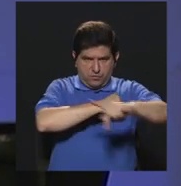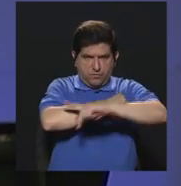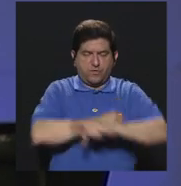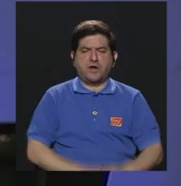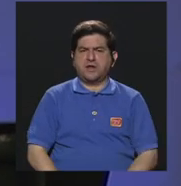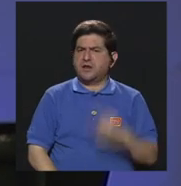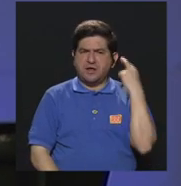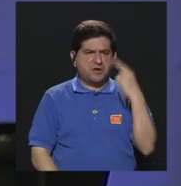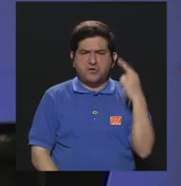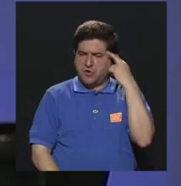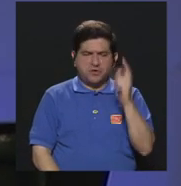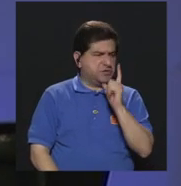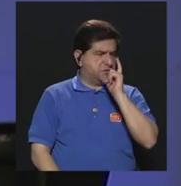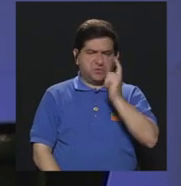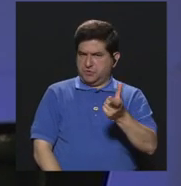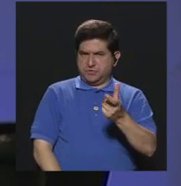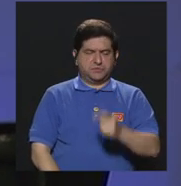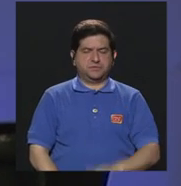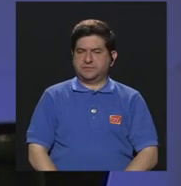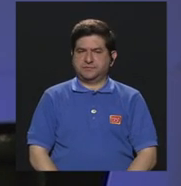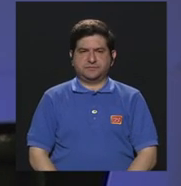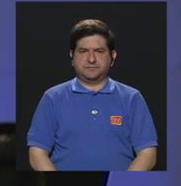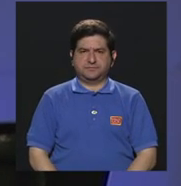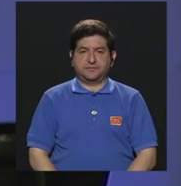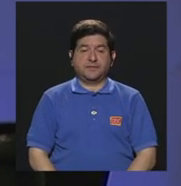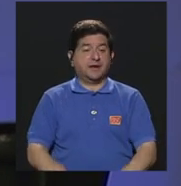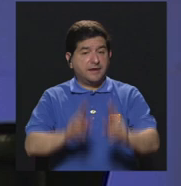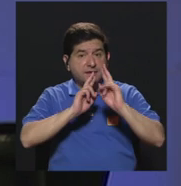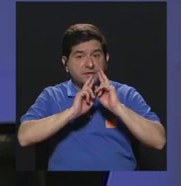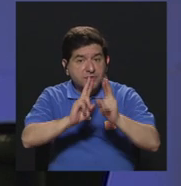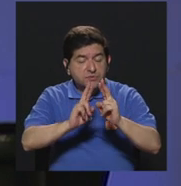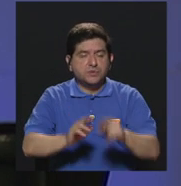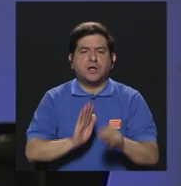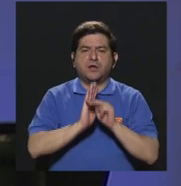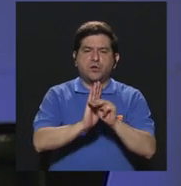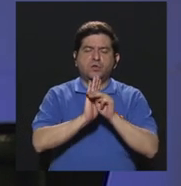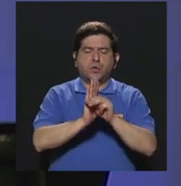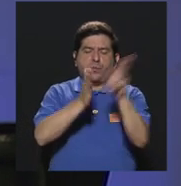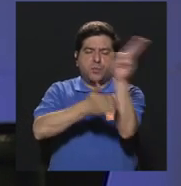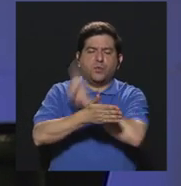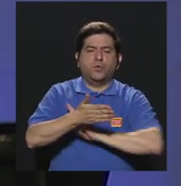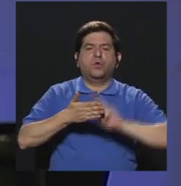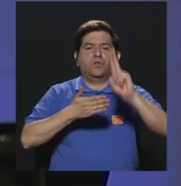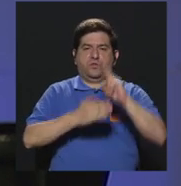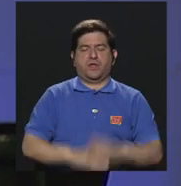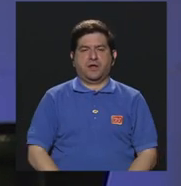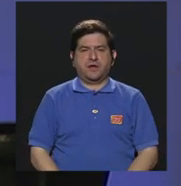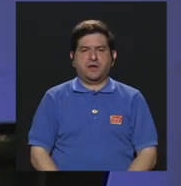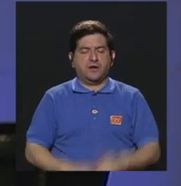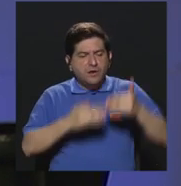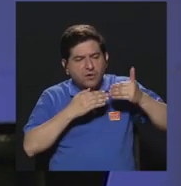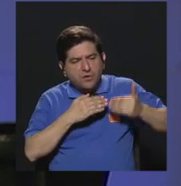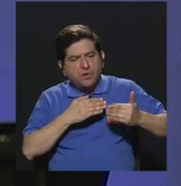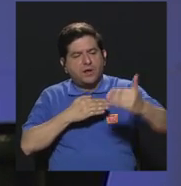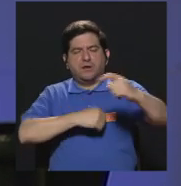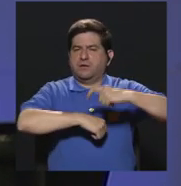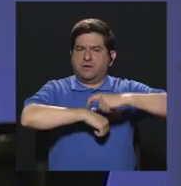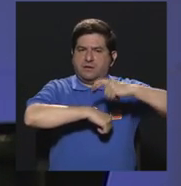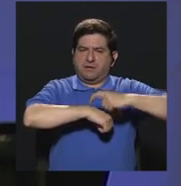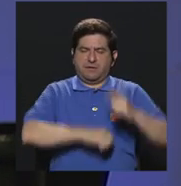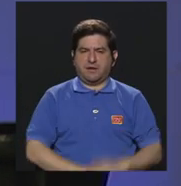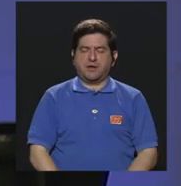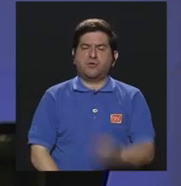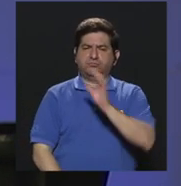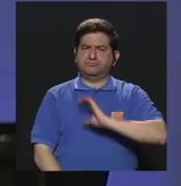es producto de una casualidad, sino es el resultado de un modelo de universidad que a lo largo del tiempo se